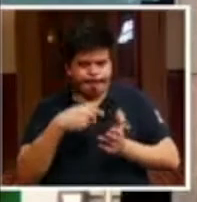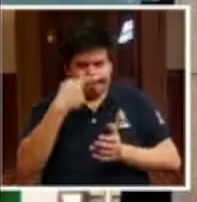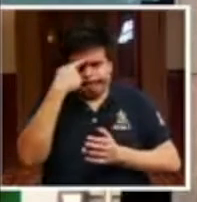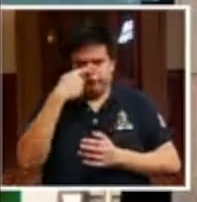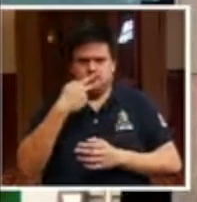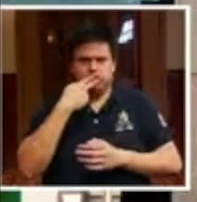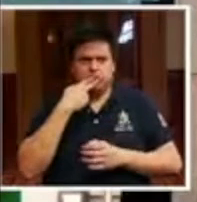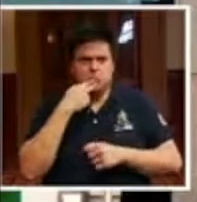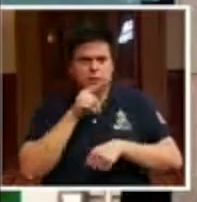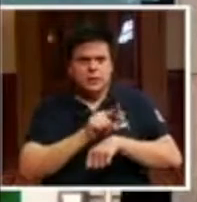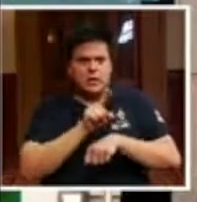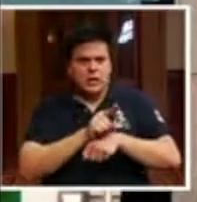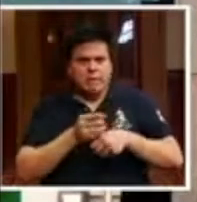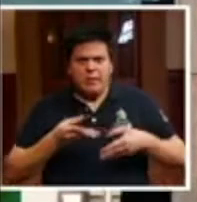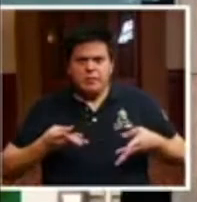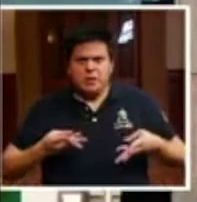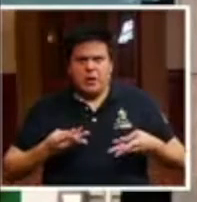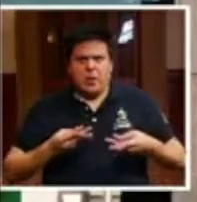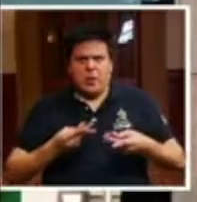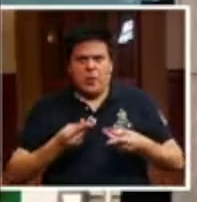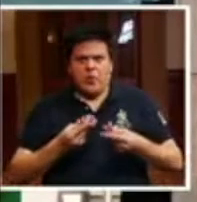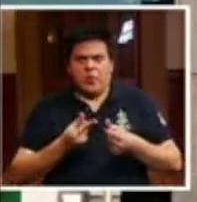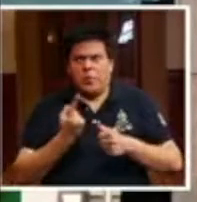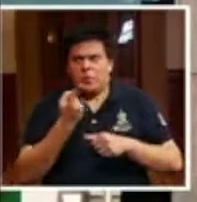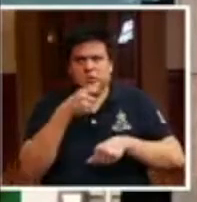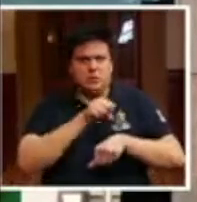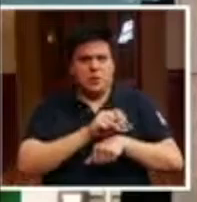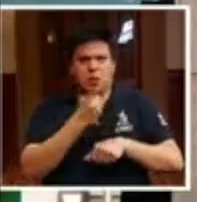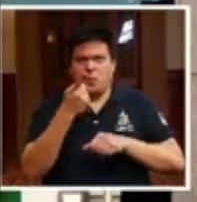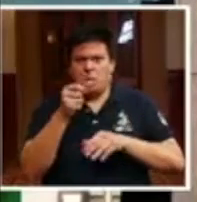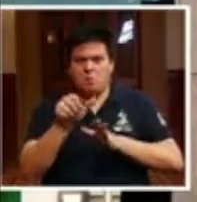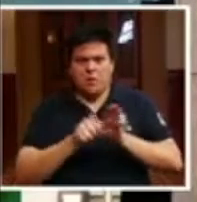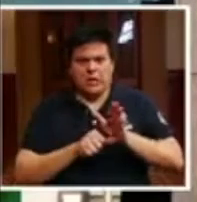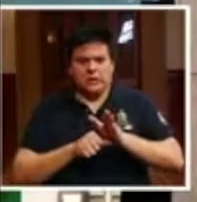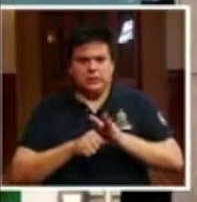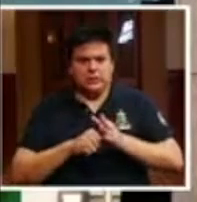1.041.804 personas y que mensualmente se consumen